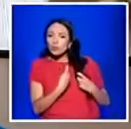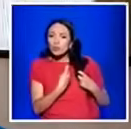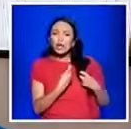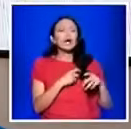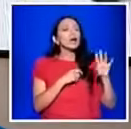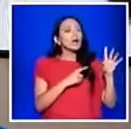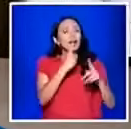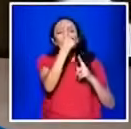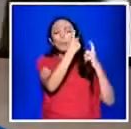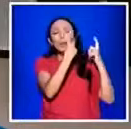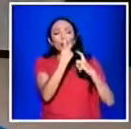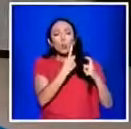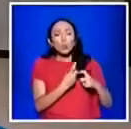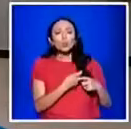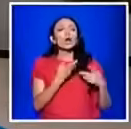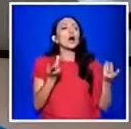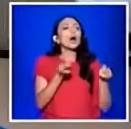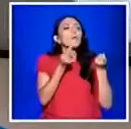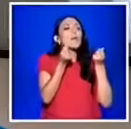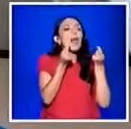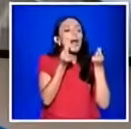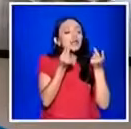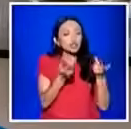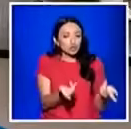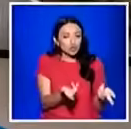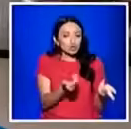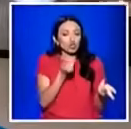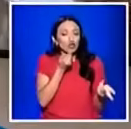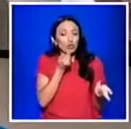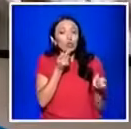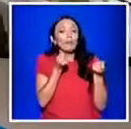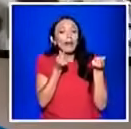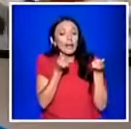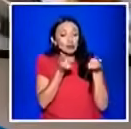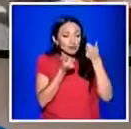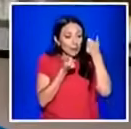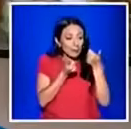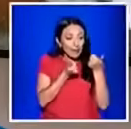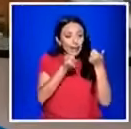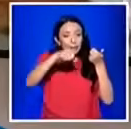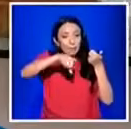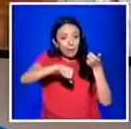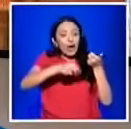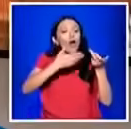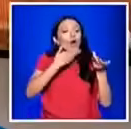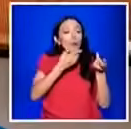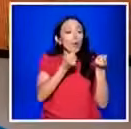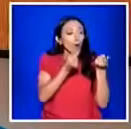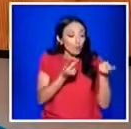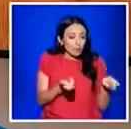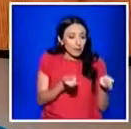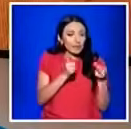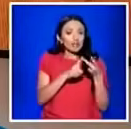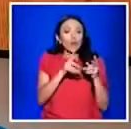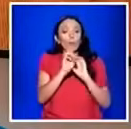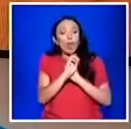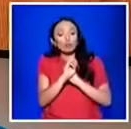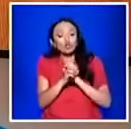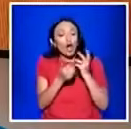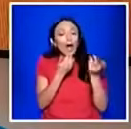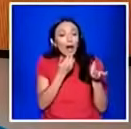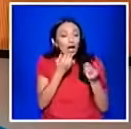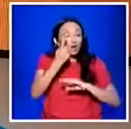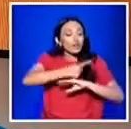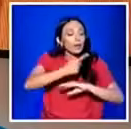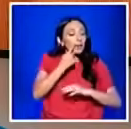mi Bessy Jocelyn, ¿cómo están los precios de todos esos productos que usted nos acaba de mencionar, y si tienen alguna oferta especial por el Día